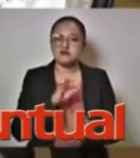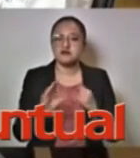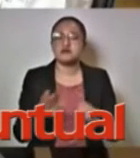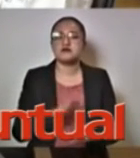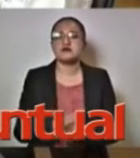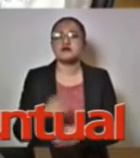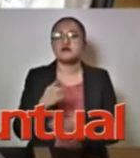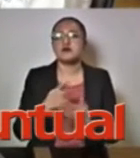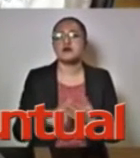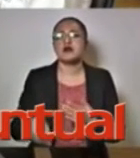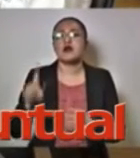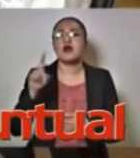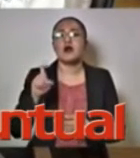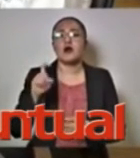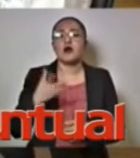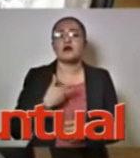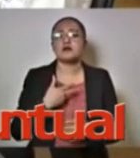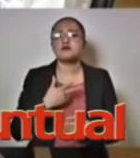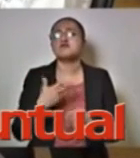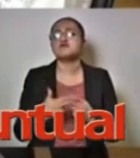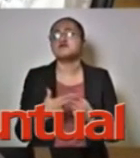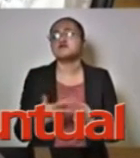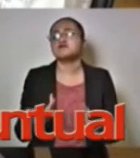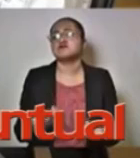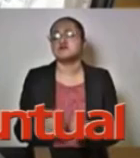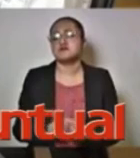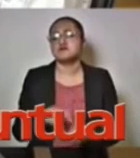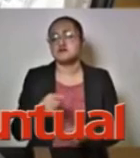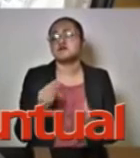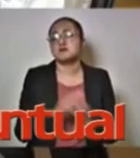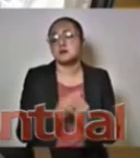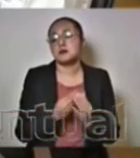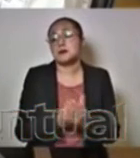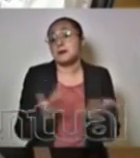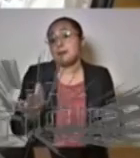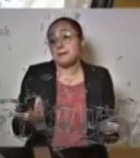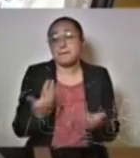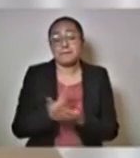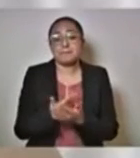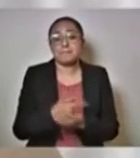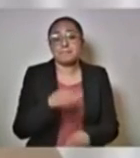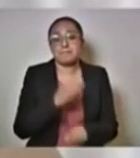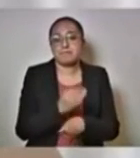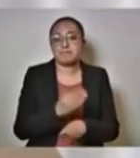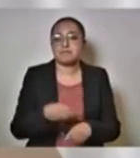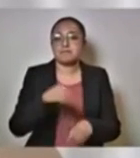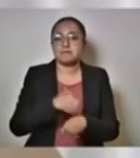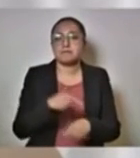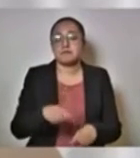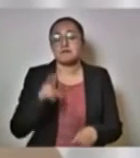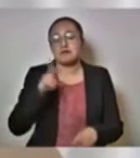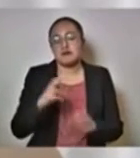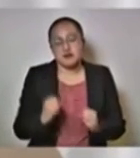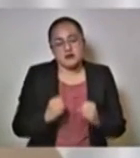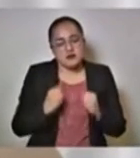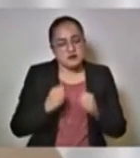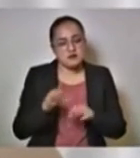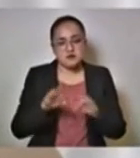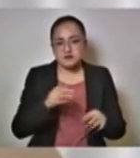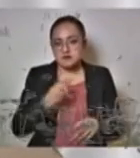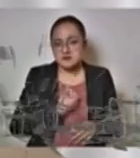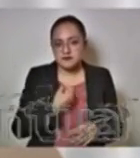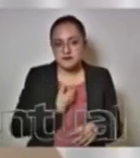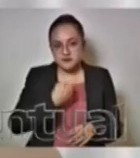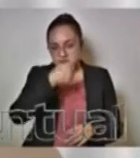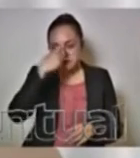sobre el programa de aguas y bueno ese es un asunto que ahorita se implementó con enormes esfuerzos económicos y